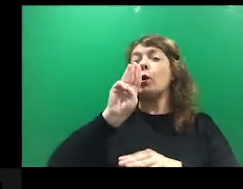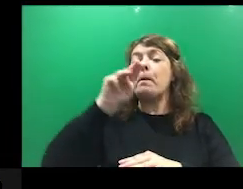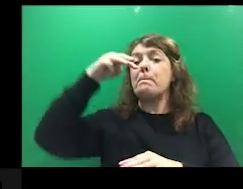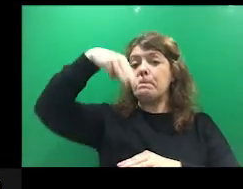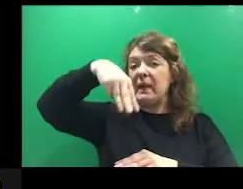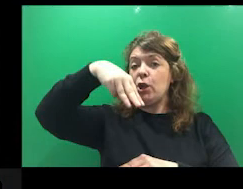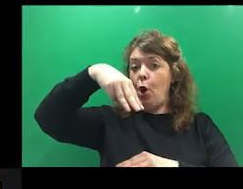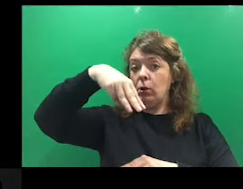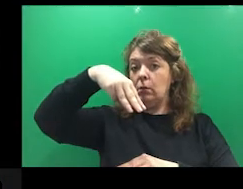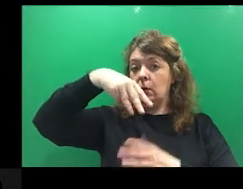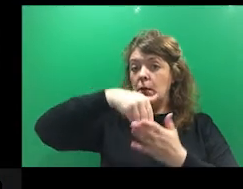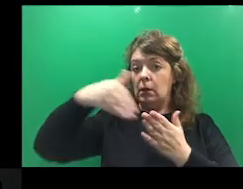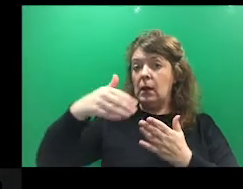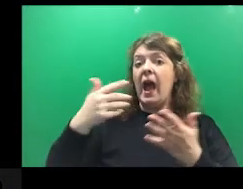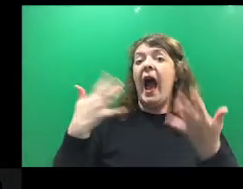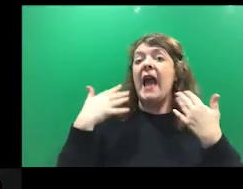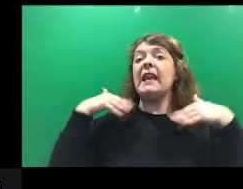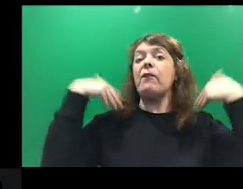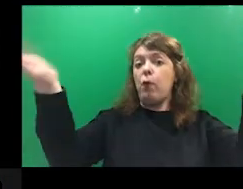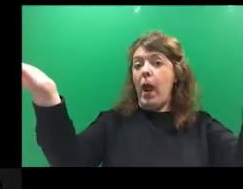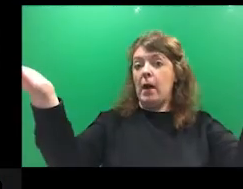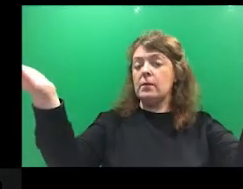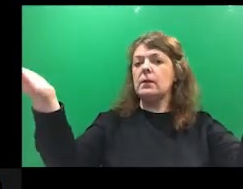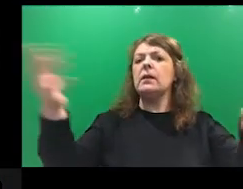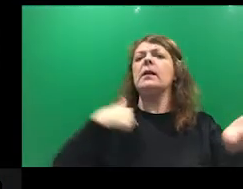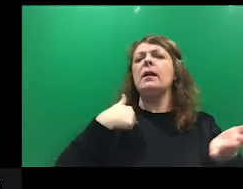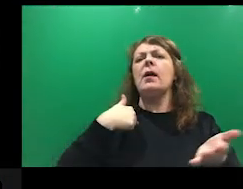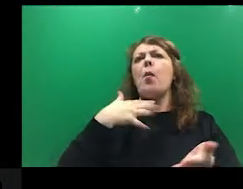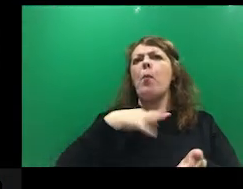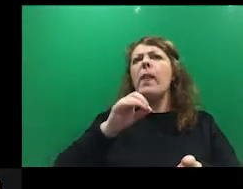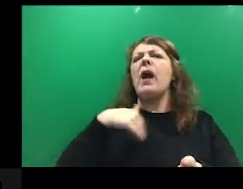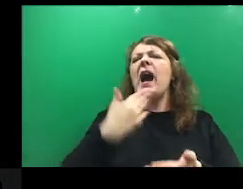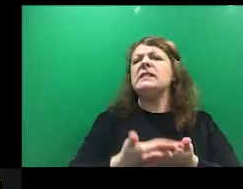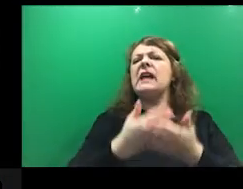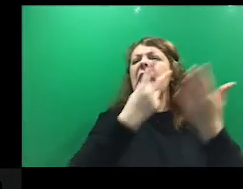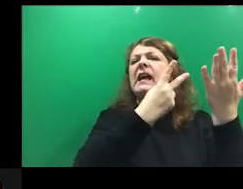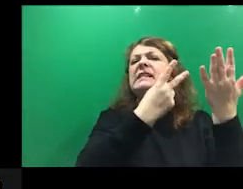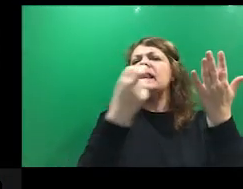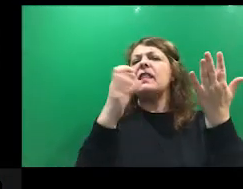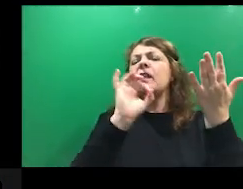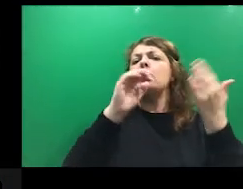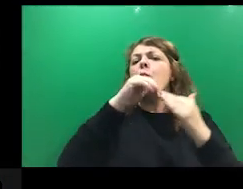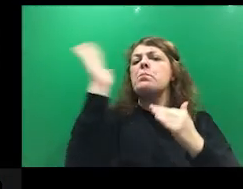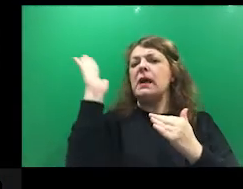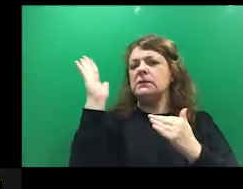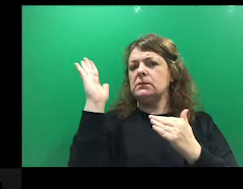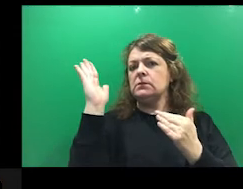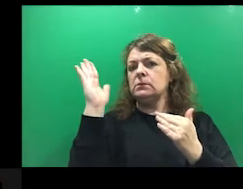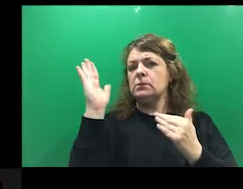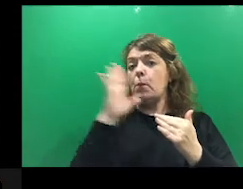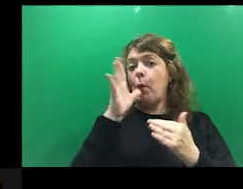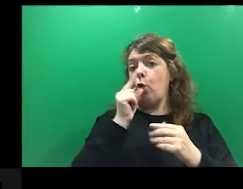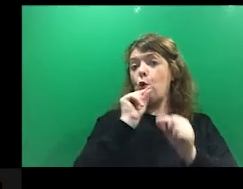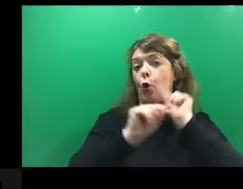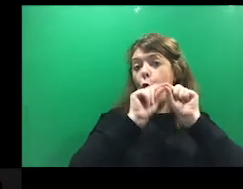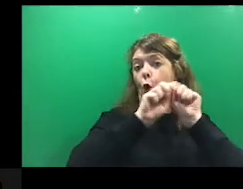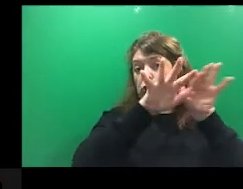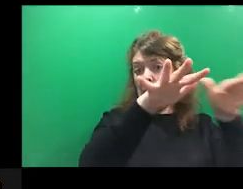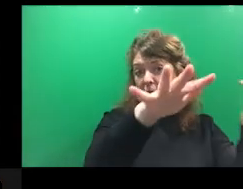por millón que hablábamos antes que teníamos al aire libre, podíamos incluso tener 700 o